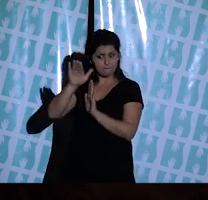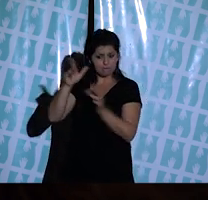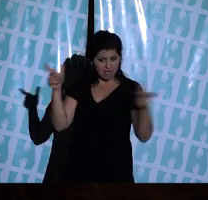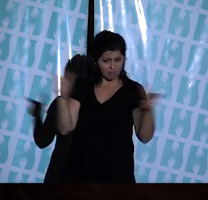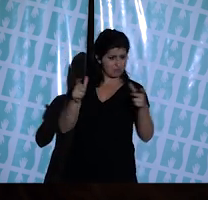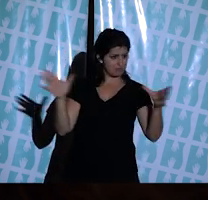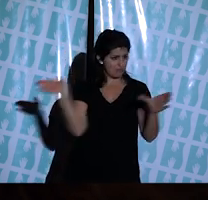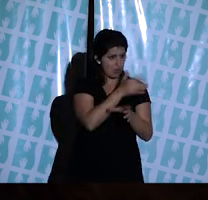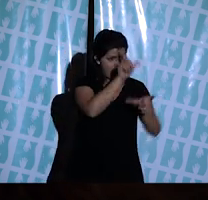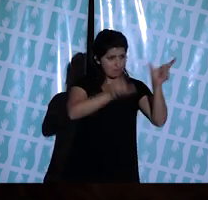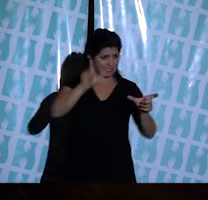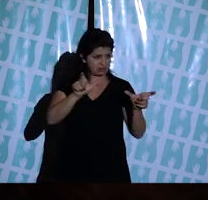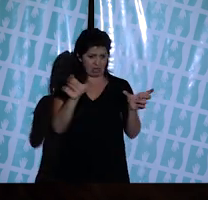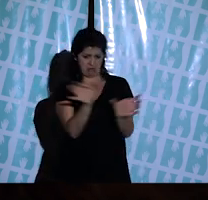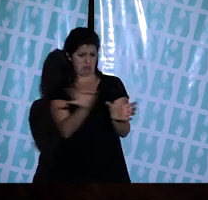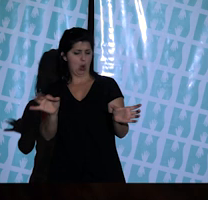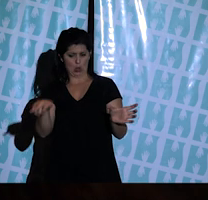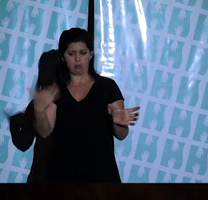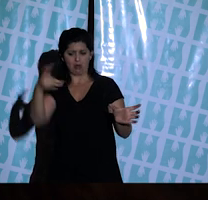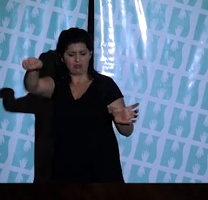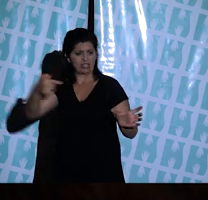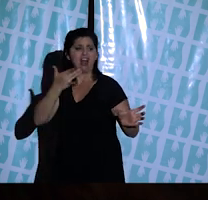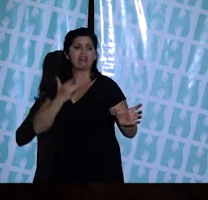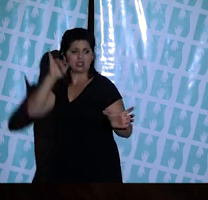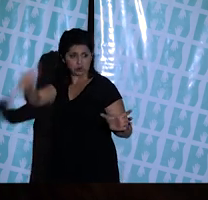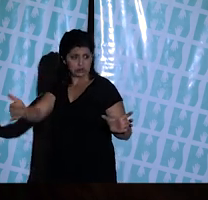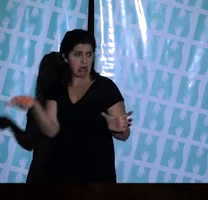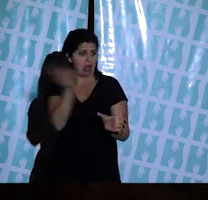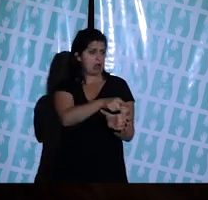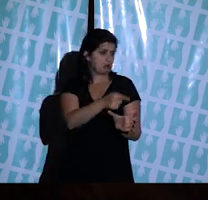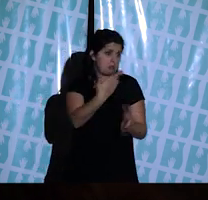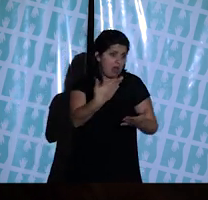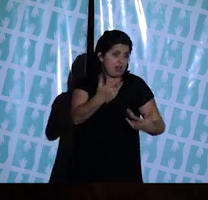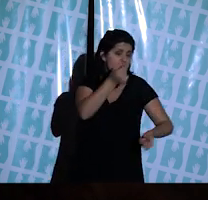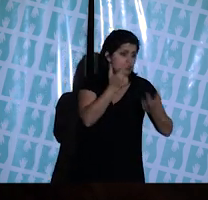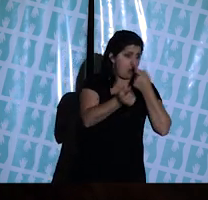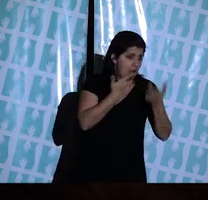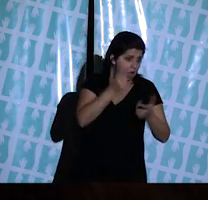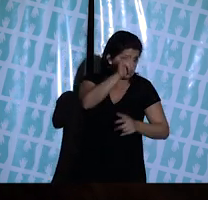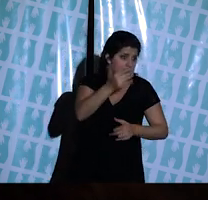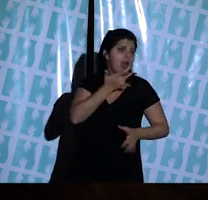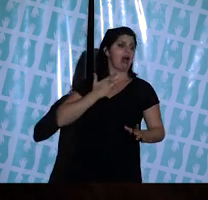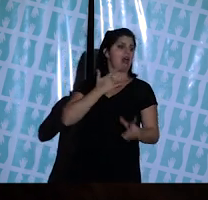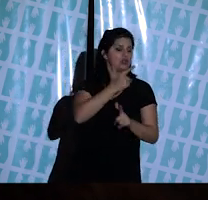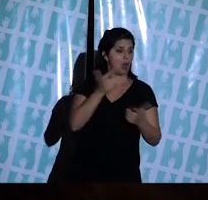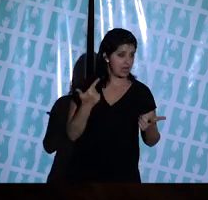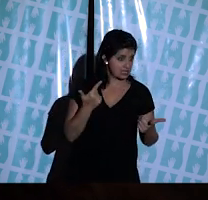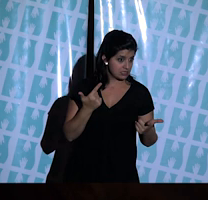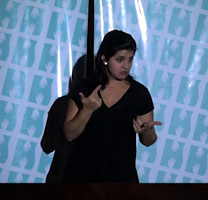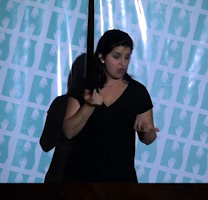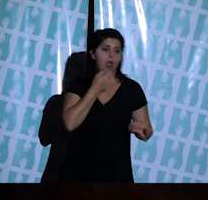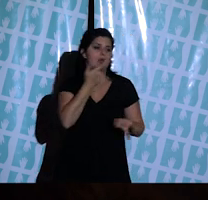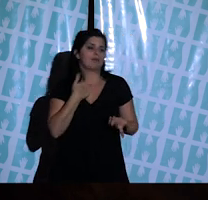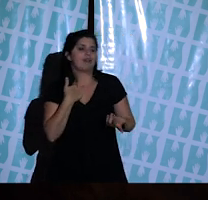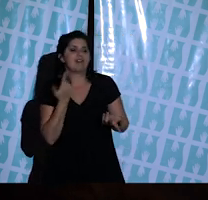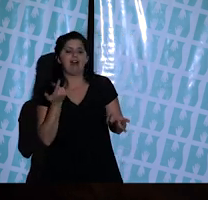Por lo tanto, las consecuencias las pueden tener todos. Yo puedo no tener una adicción y tomo y me voy a la ruta y me mato, o mato